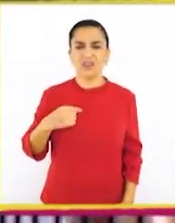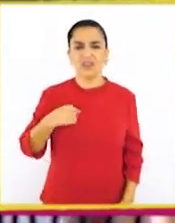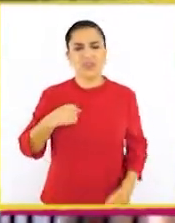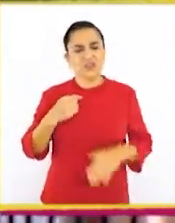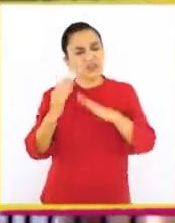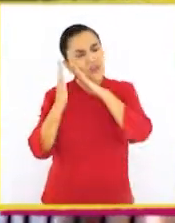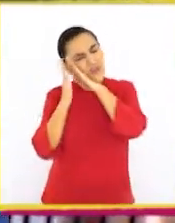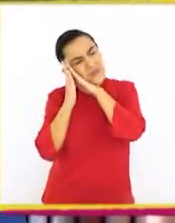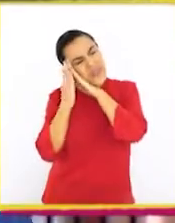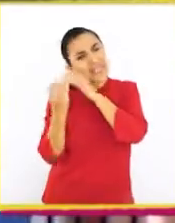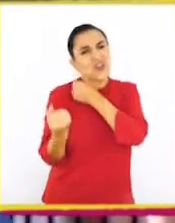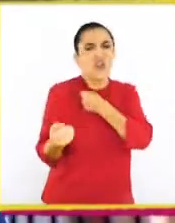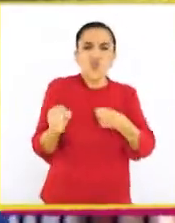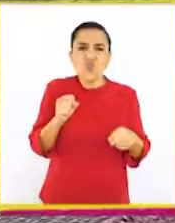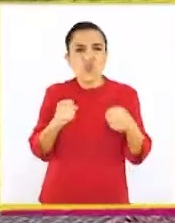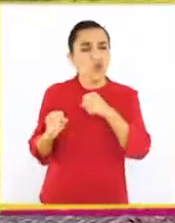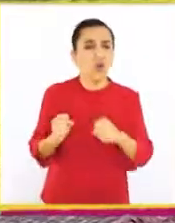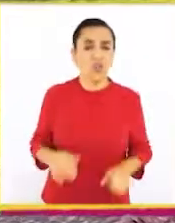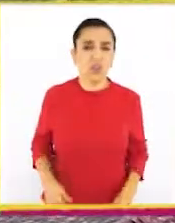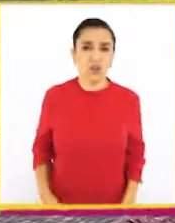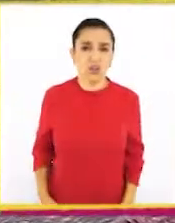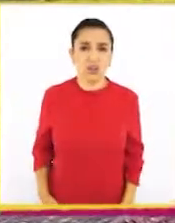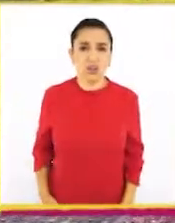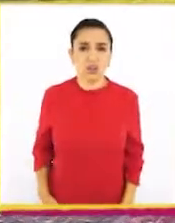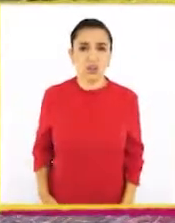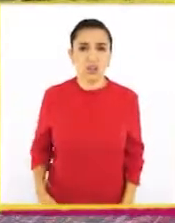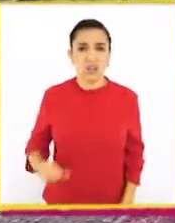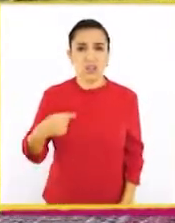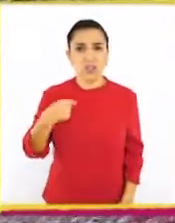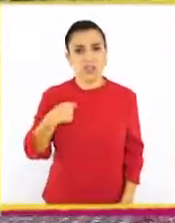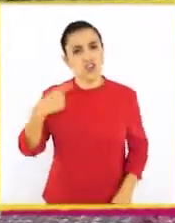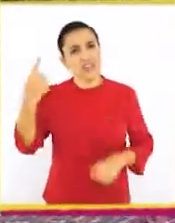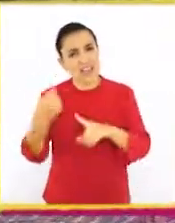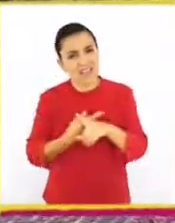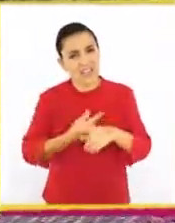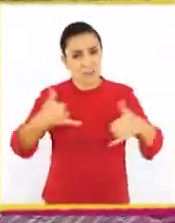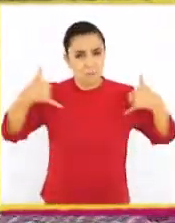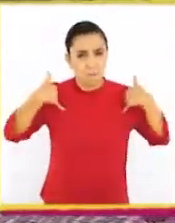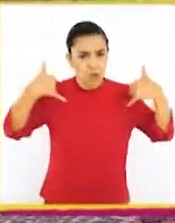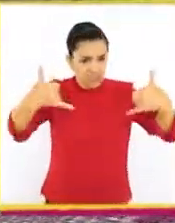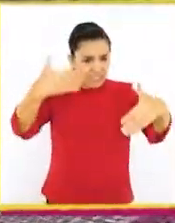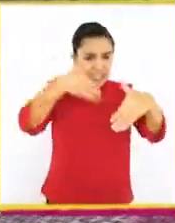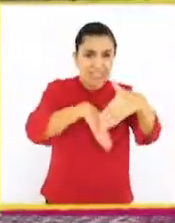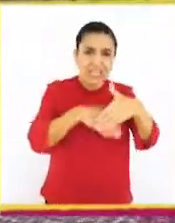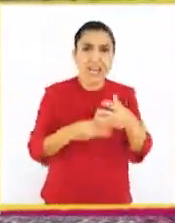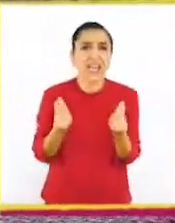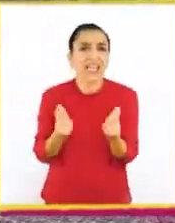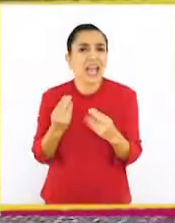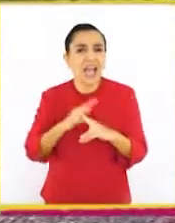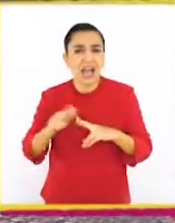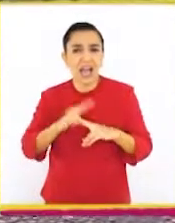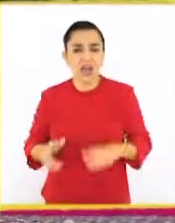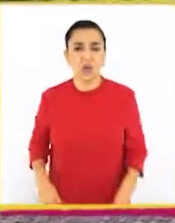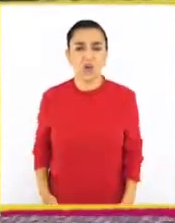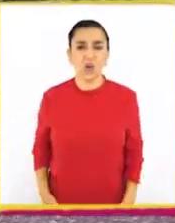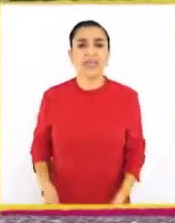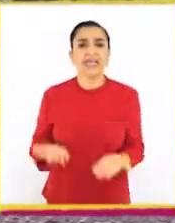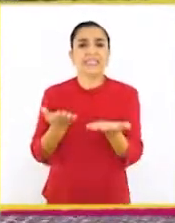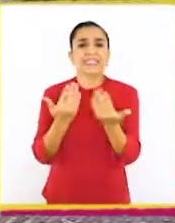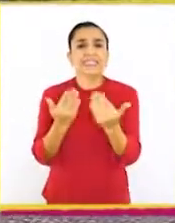Pero voy a dormir muy incómodo. Y voy a tener que hacer mi mochila de nuevo. ¿Qué puedo